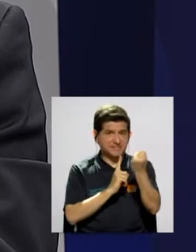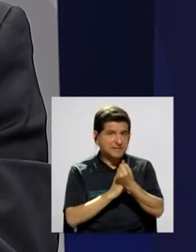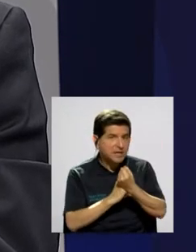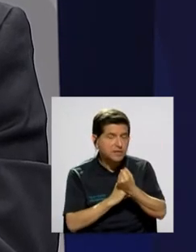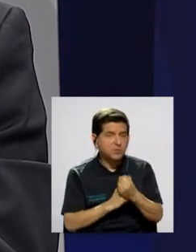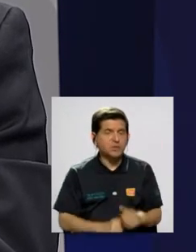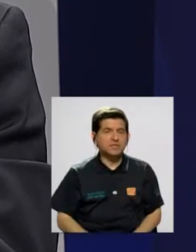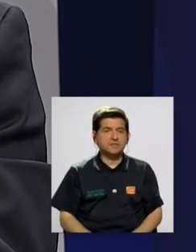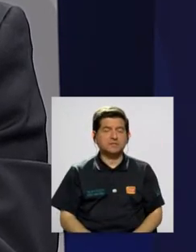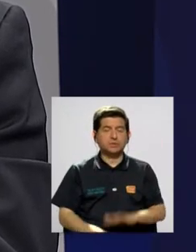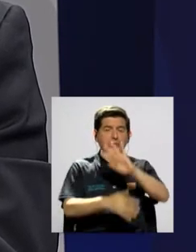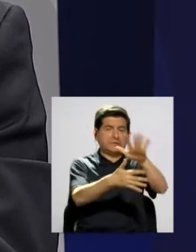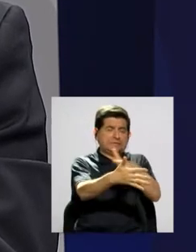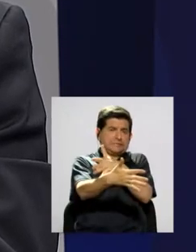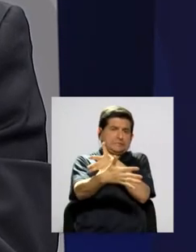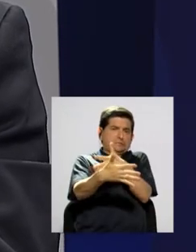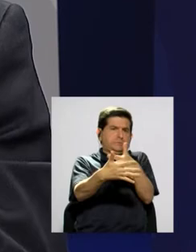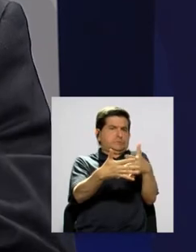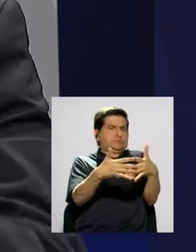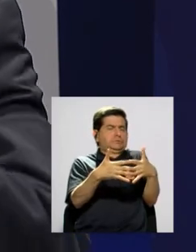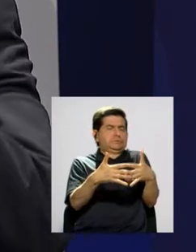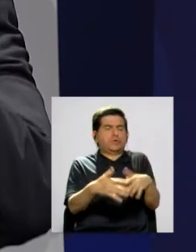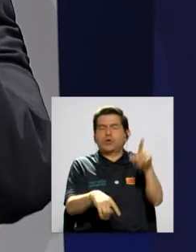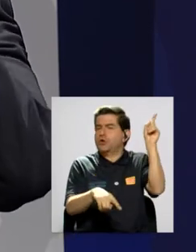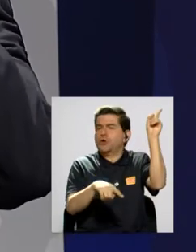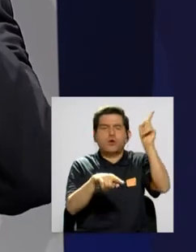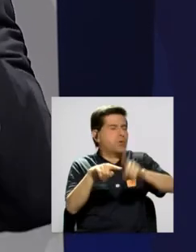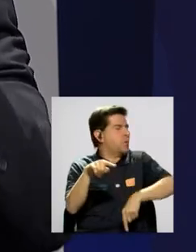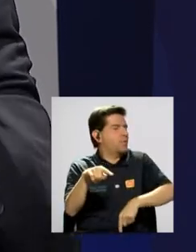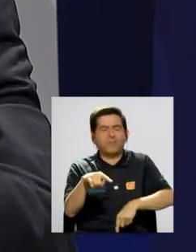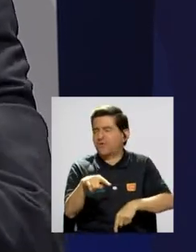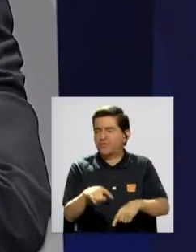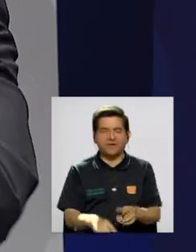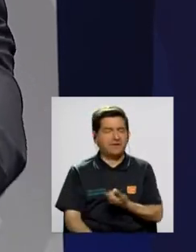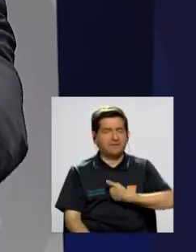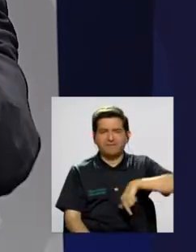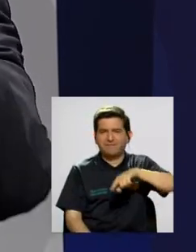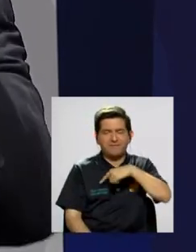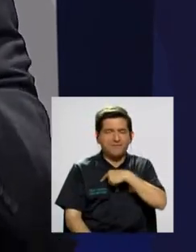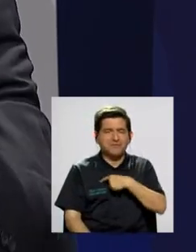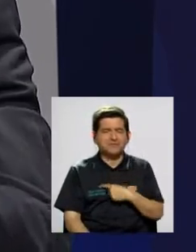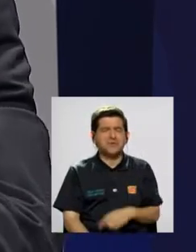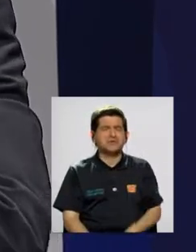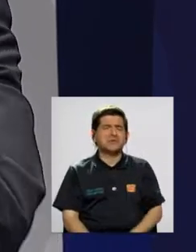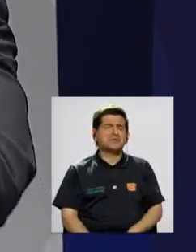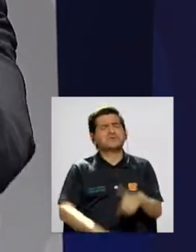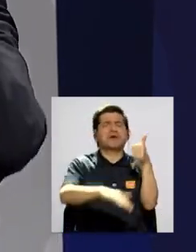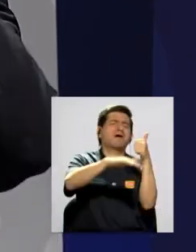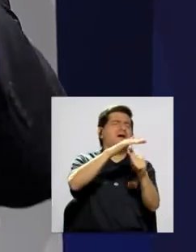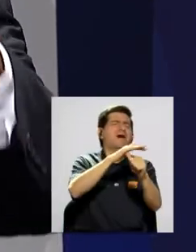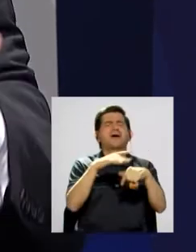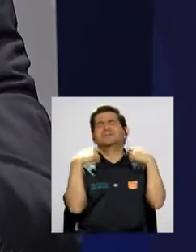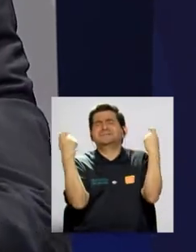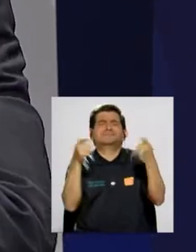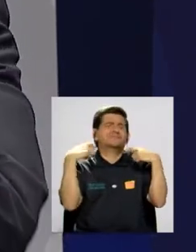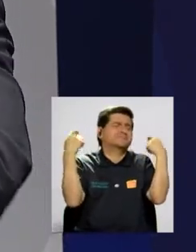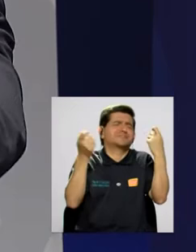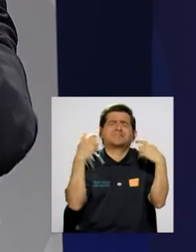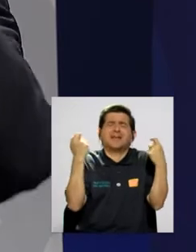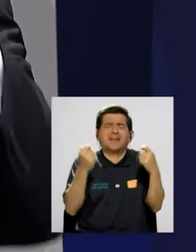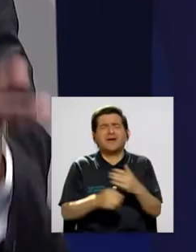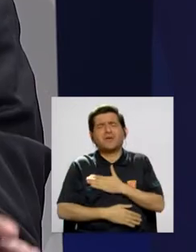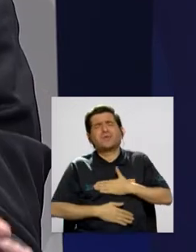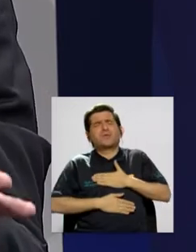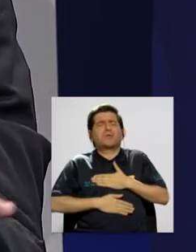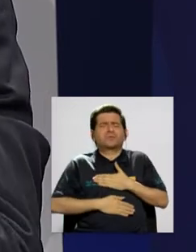una gran agenda que no puede quedar, digamos, obnubilada por la celebración y el disfrute